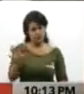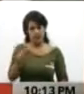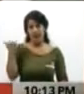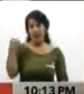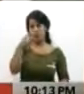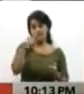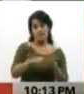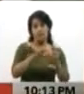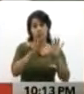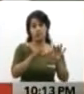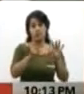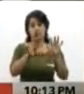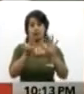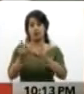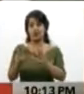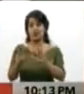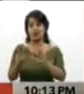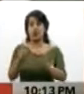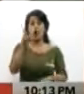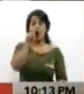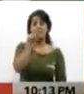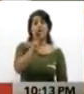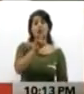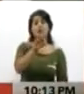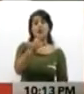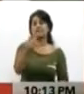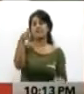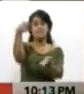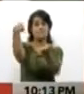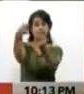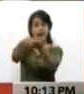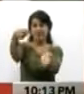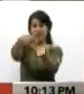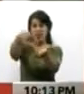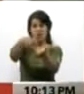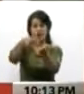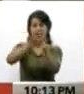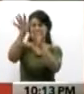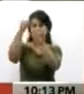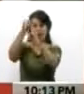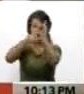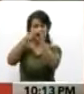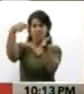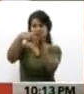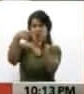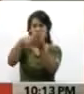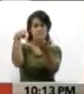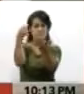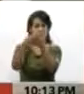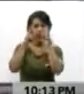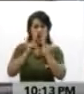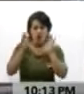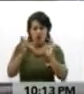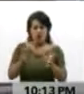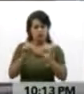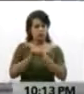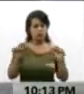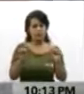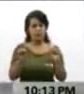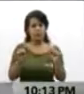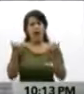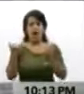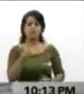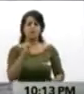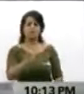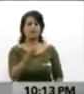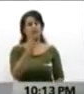Para Eduardo Fernández en ese momento decía que la deuda era impagable. Ahorita seguramente dice que debemos arrastrarnos